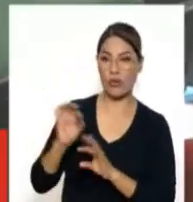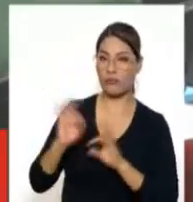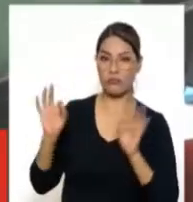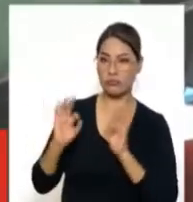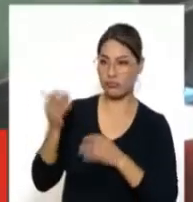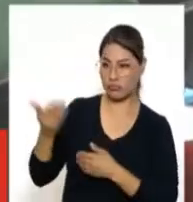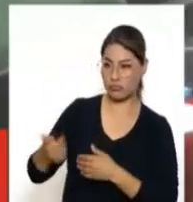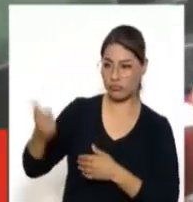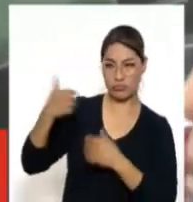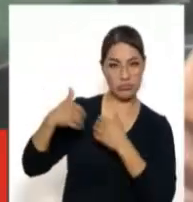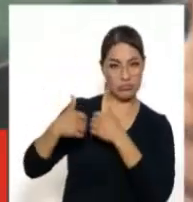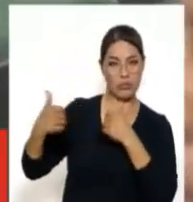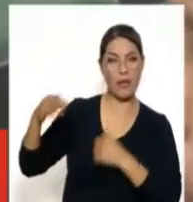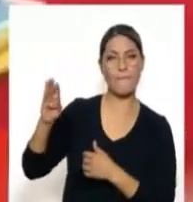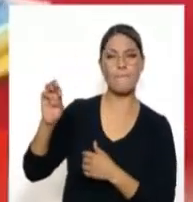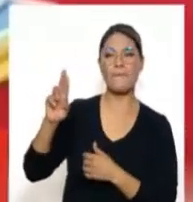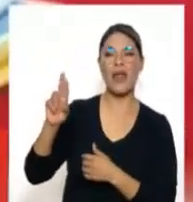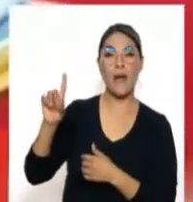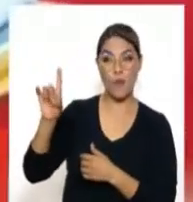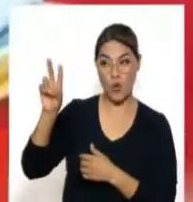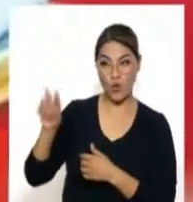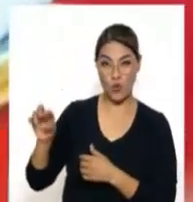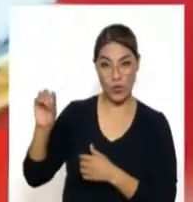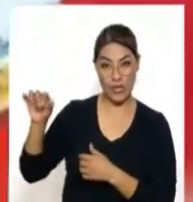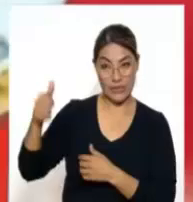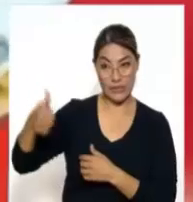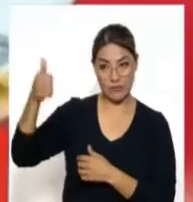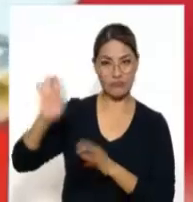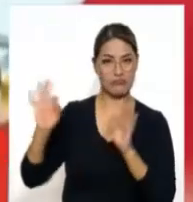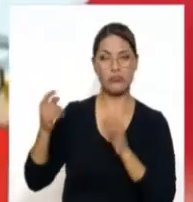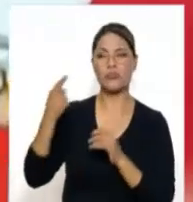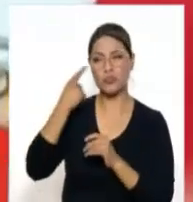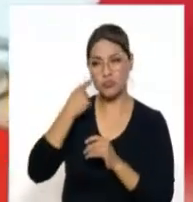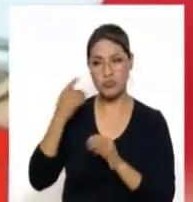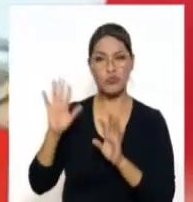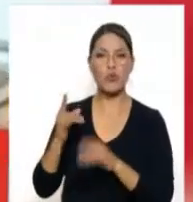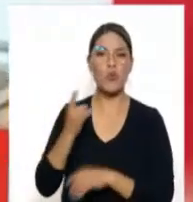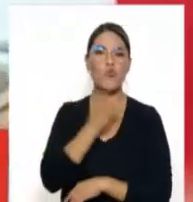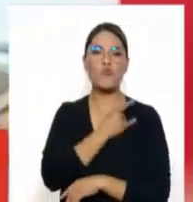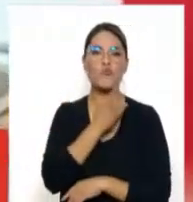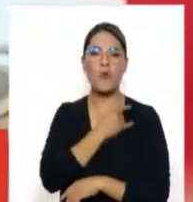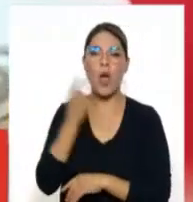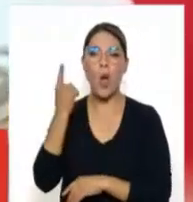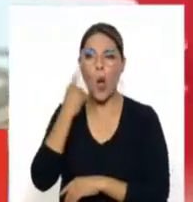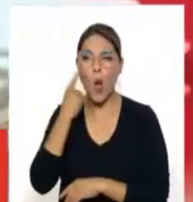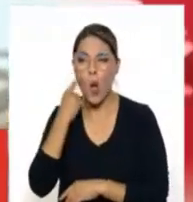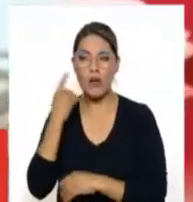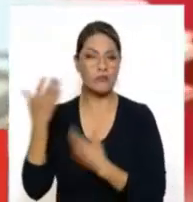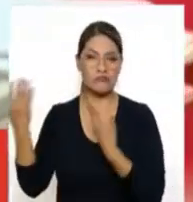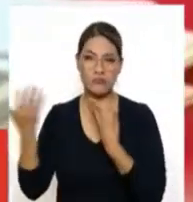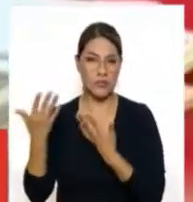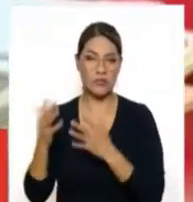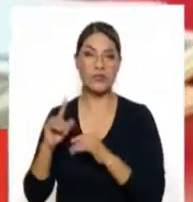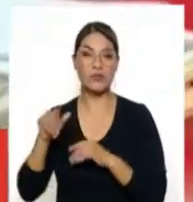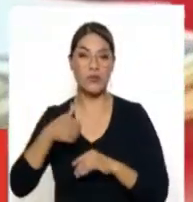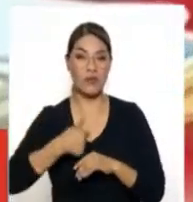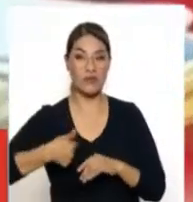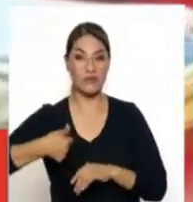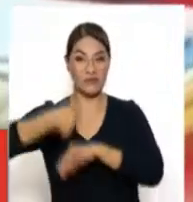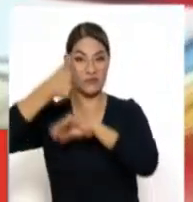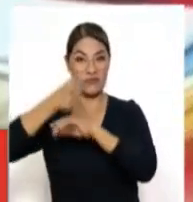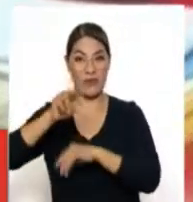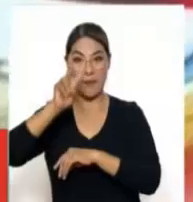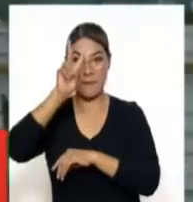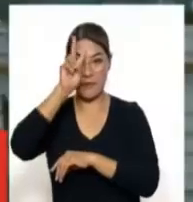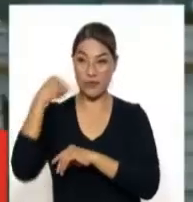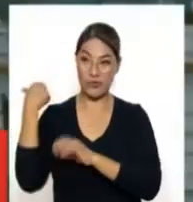el empresario Sergio Bravo Orellana, a quien describió como un colega de la Universidad de San. En tanto, el fundador de Perú Posible